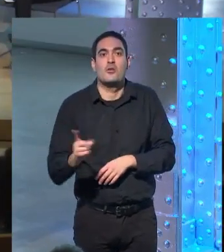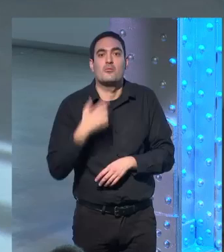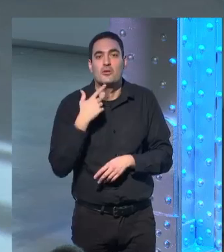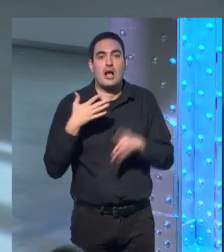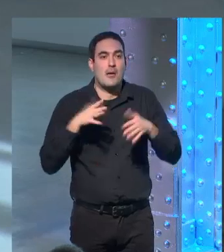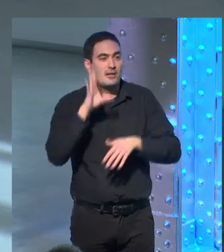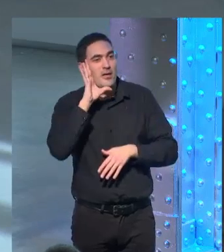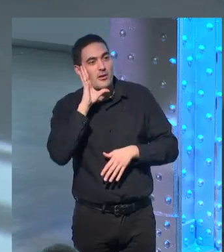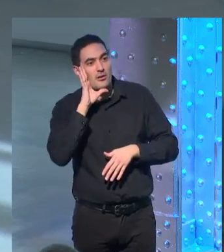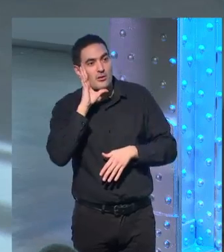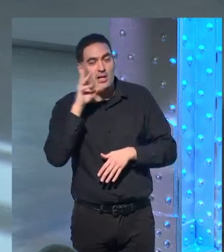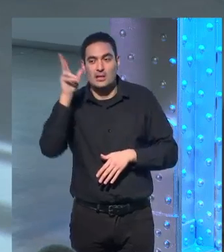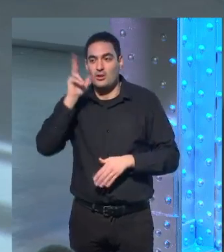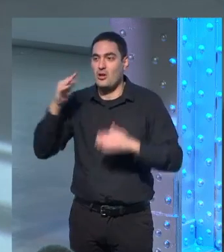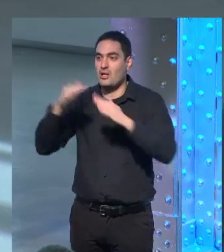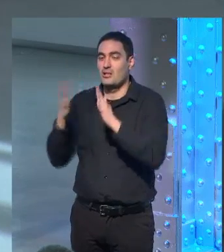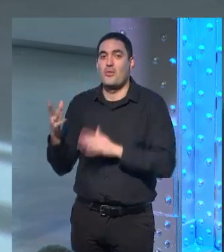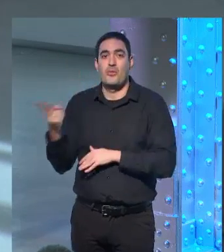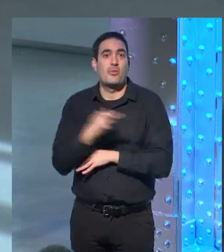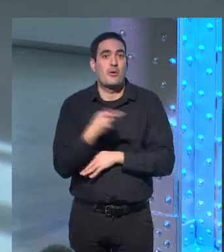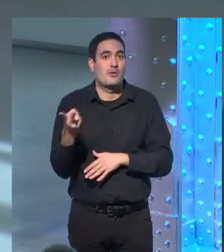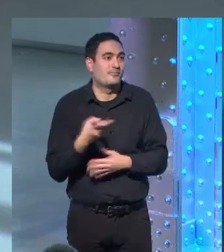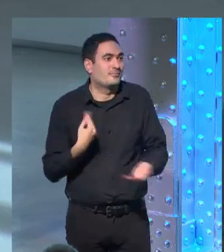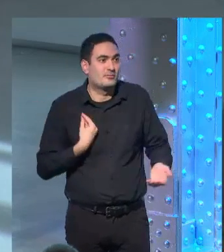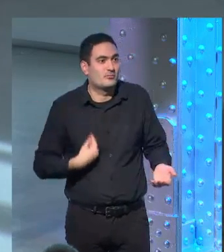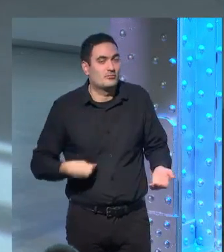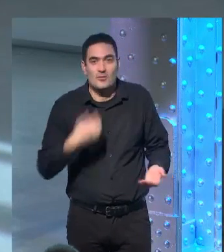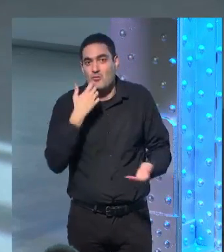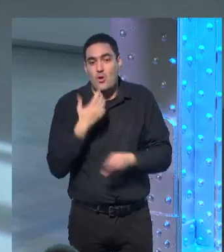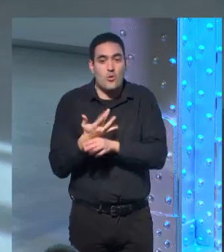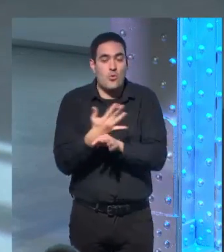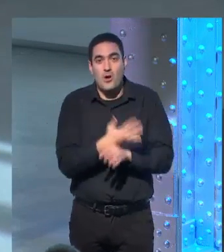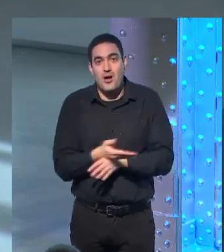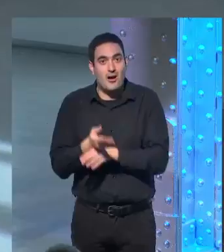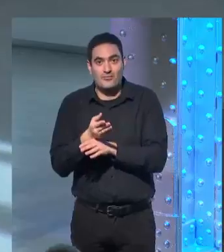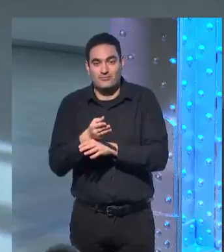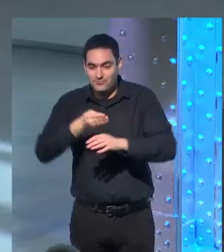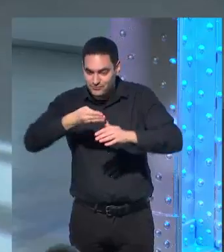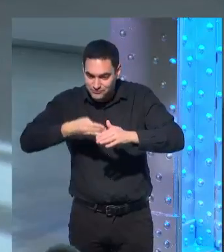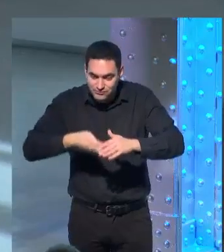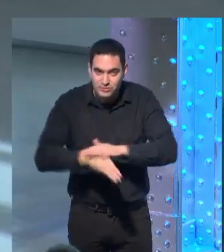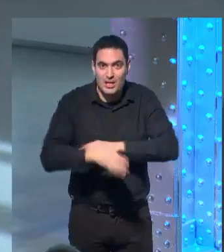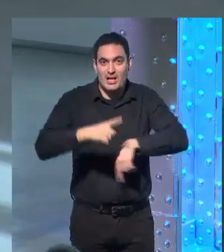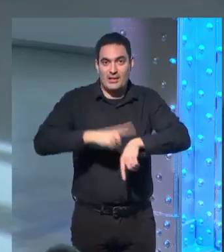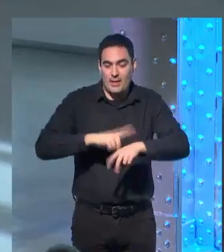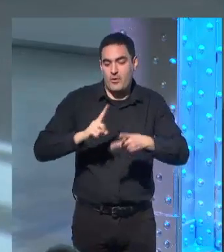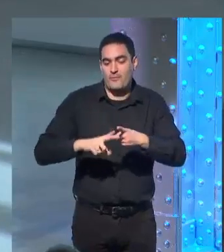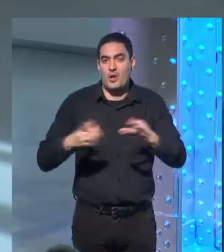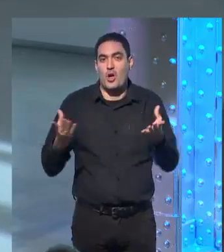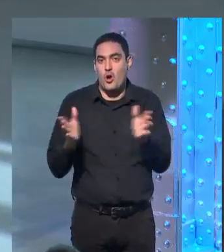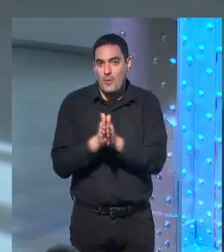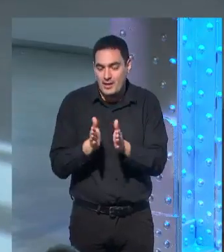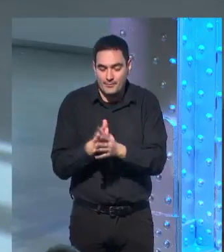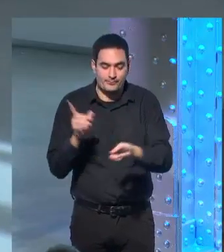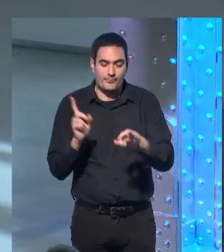en tu habitación que estar en el salón de casa. O sea, que es que claro, al final entran en juego esas coordenadas, ¿no? Del tiempo, de la compañía, del contenido,